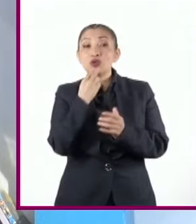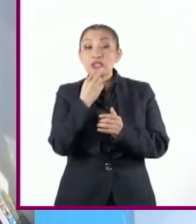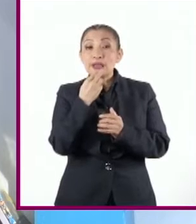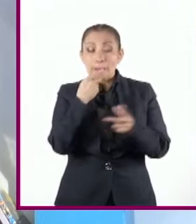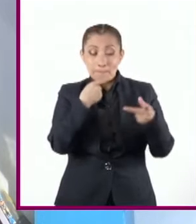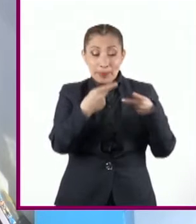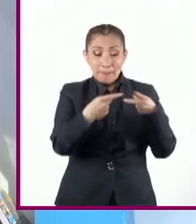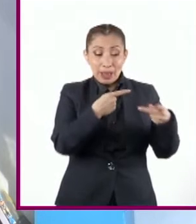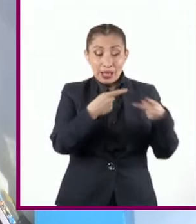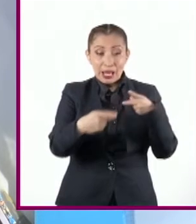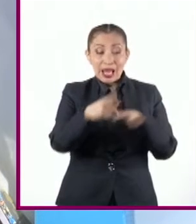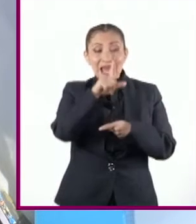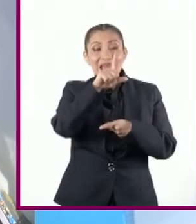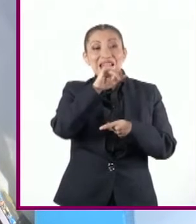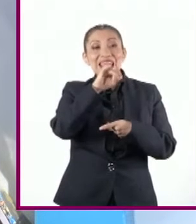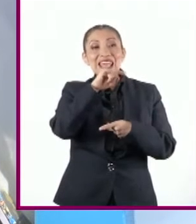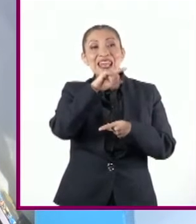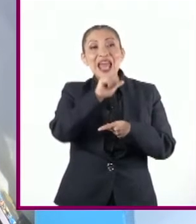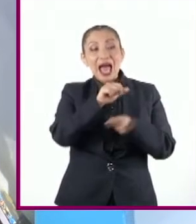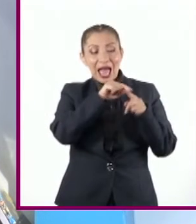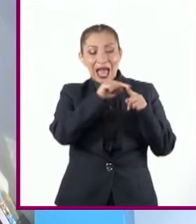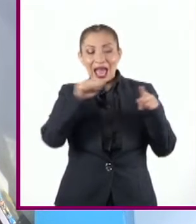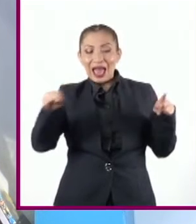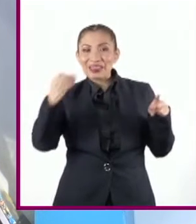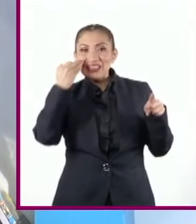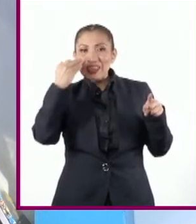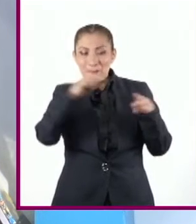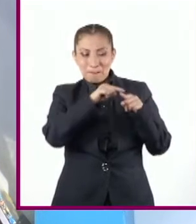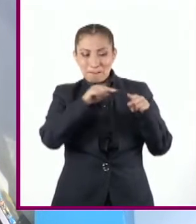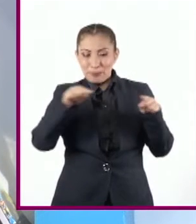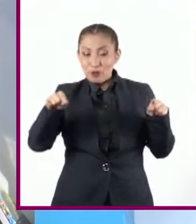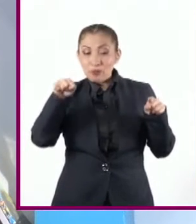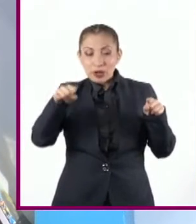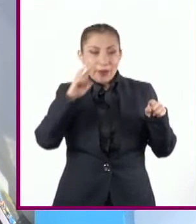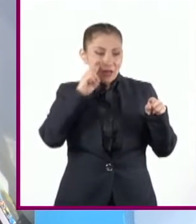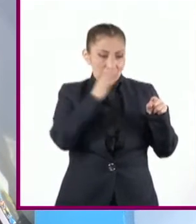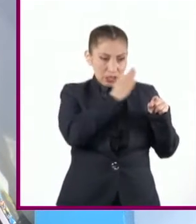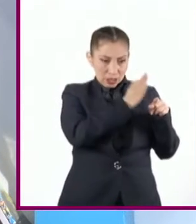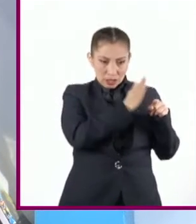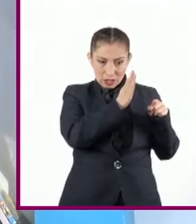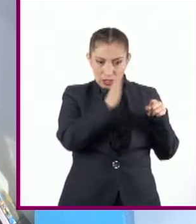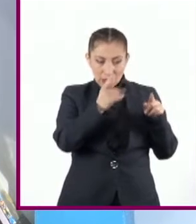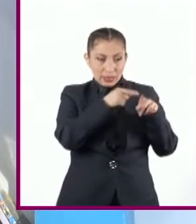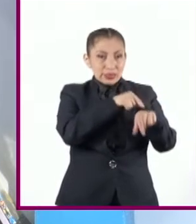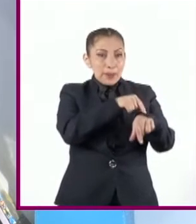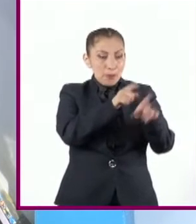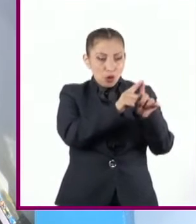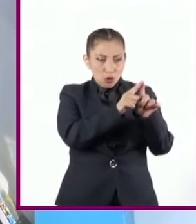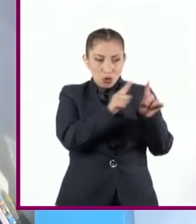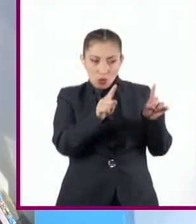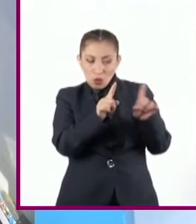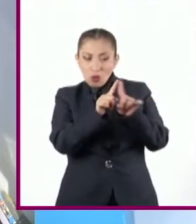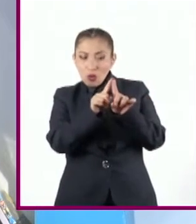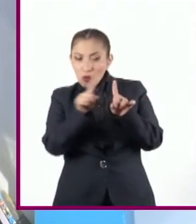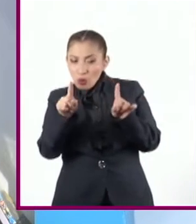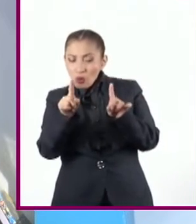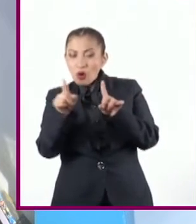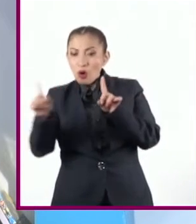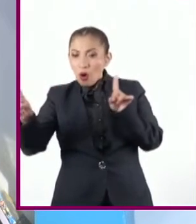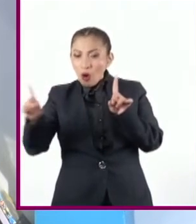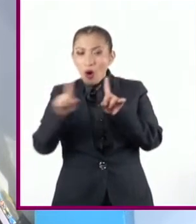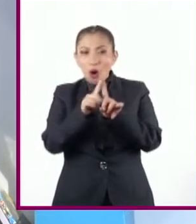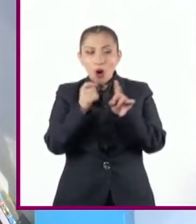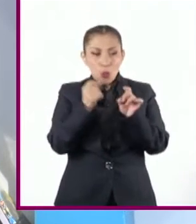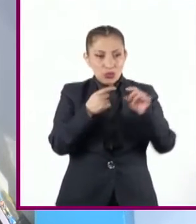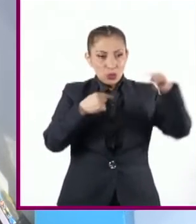la elaboración de líneas del tiempo, porque de manera gráfica nos permiten observar la duración de algún evento o la